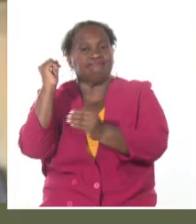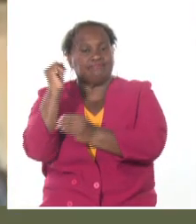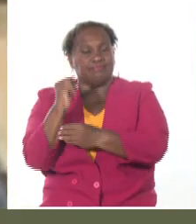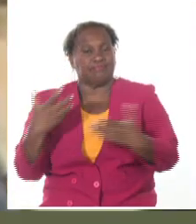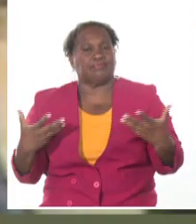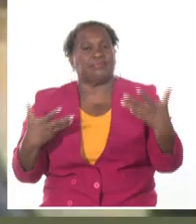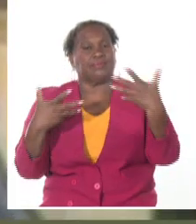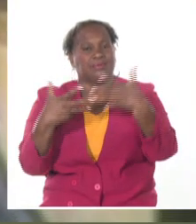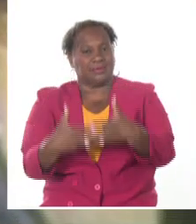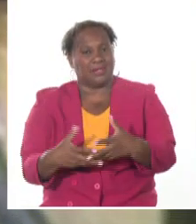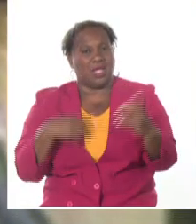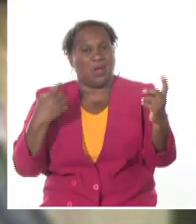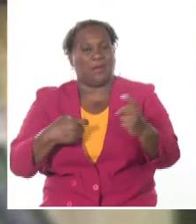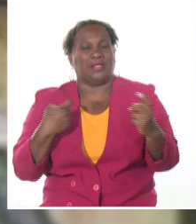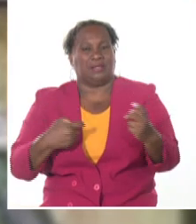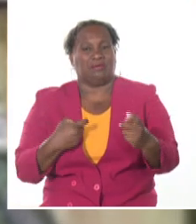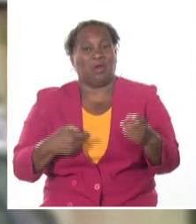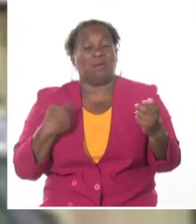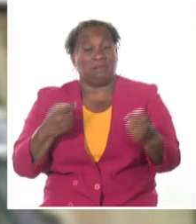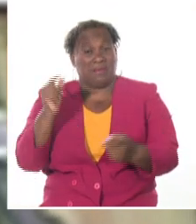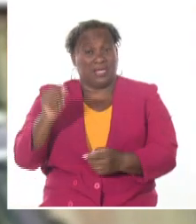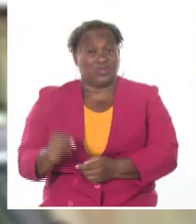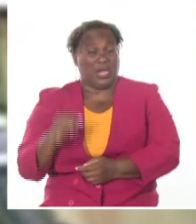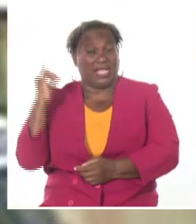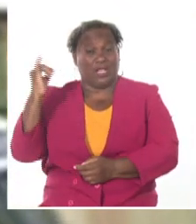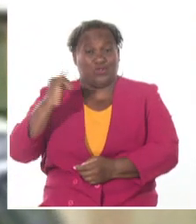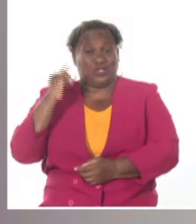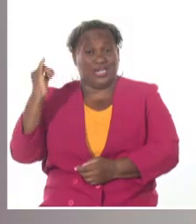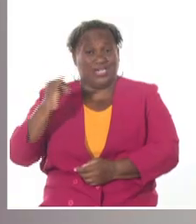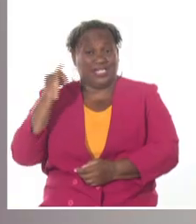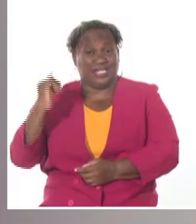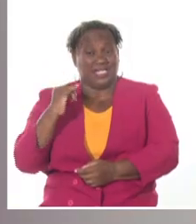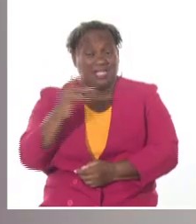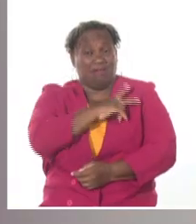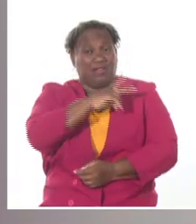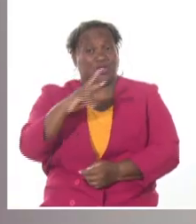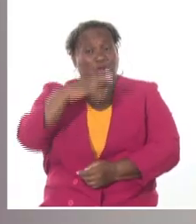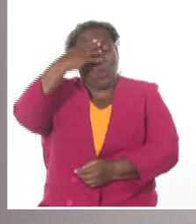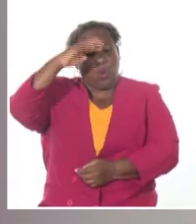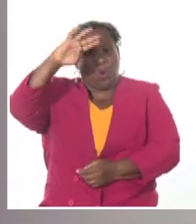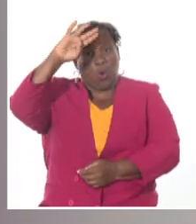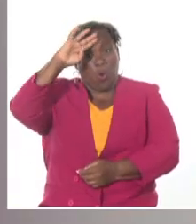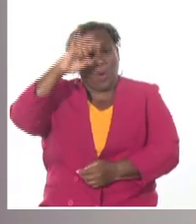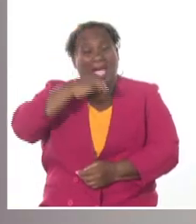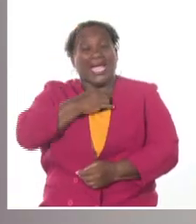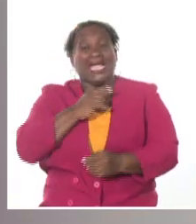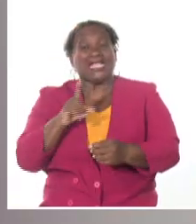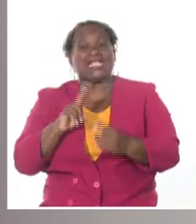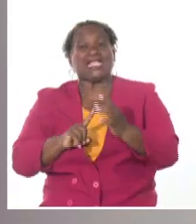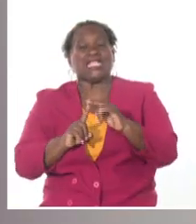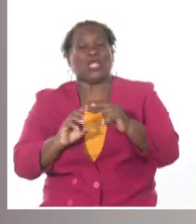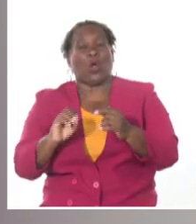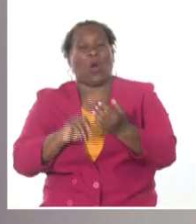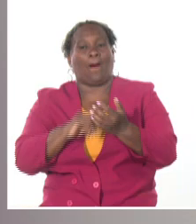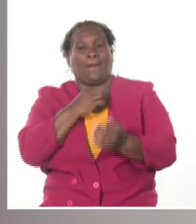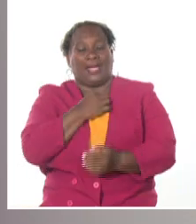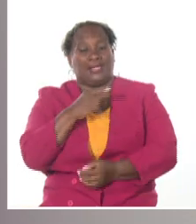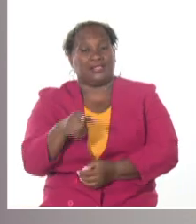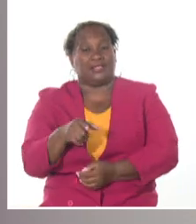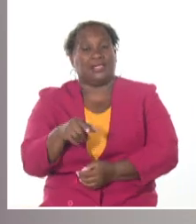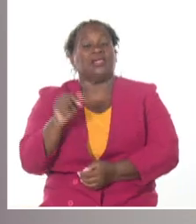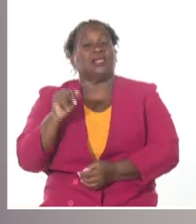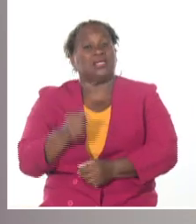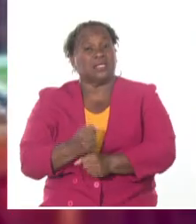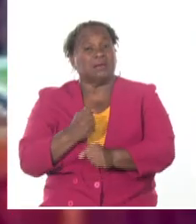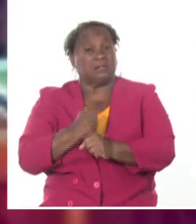combativa combatiente internacionalista de primera clase por la victoria Cuba etíope entre otras al momento de su deceso se encontraba cumpliendo